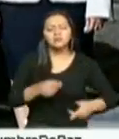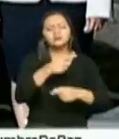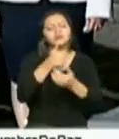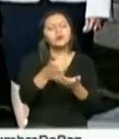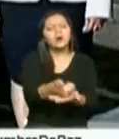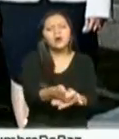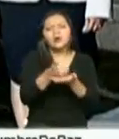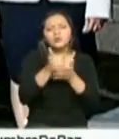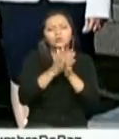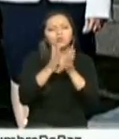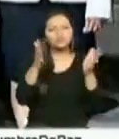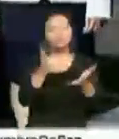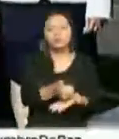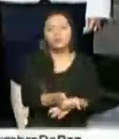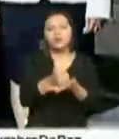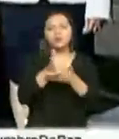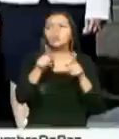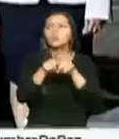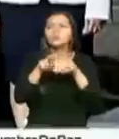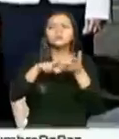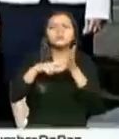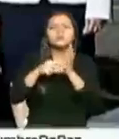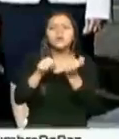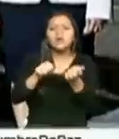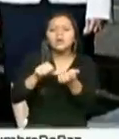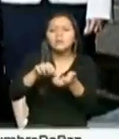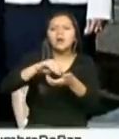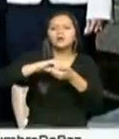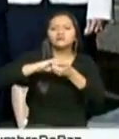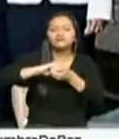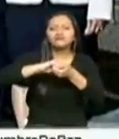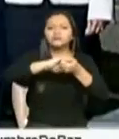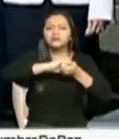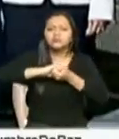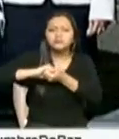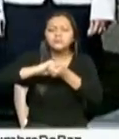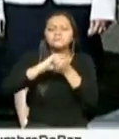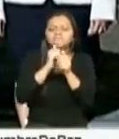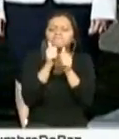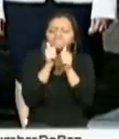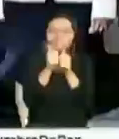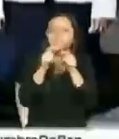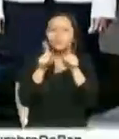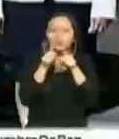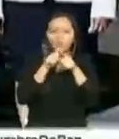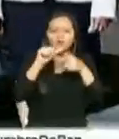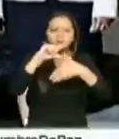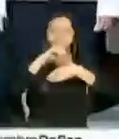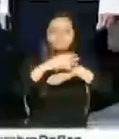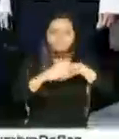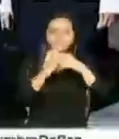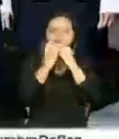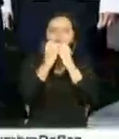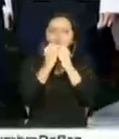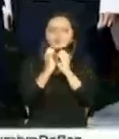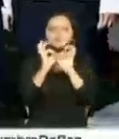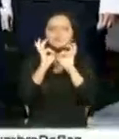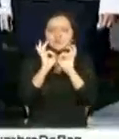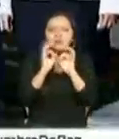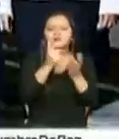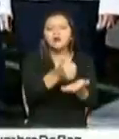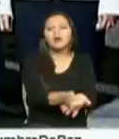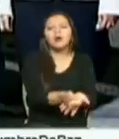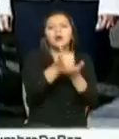extraordinaria ayuda. Ahí se ven los hermanos, la solidaridad, el ser una misma patria, la extraordinaria